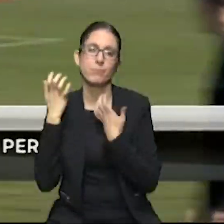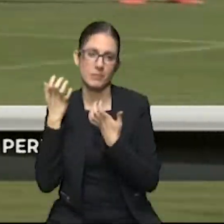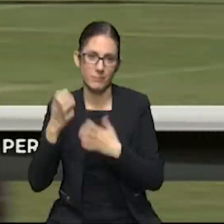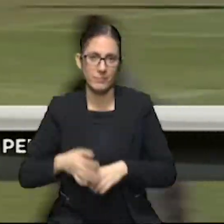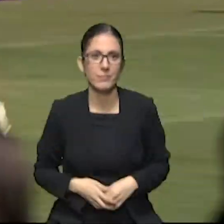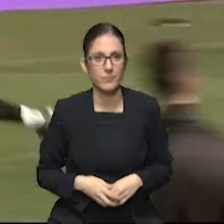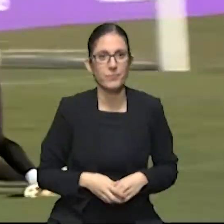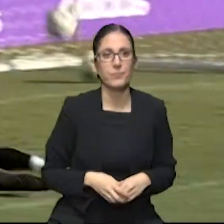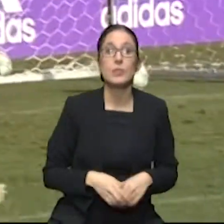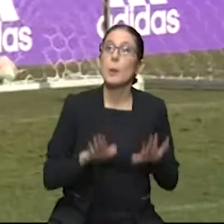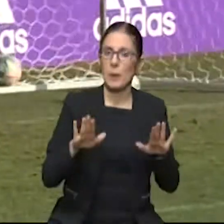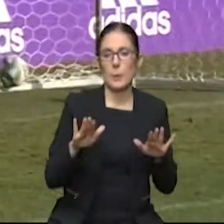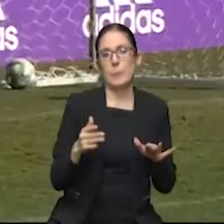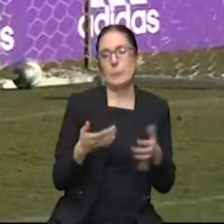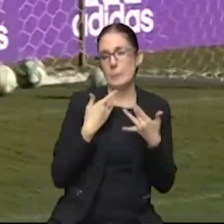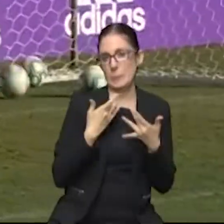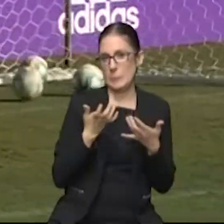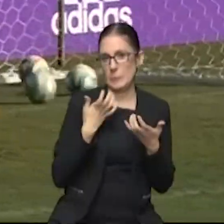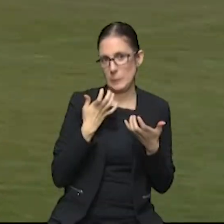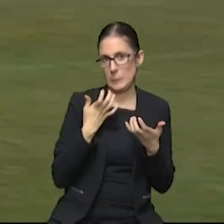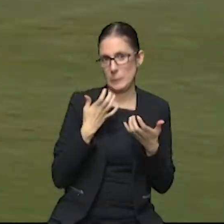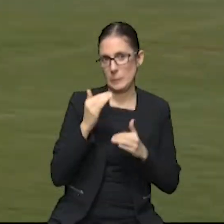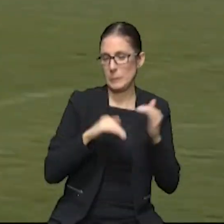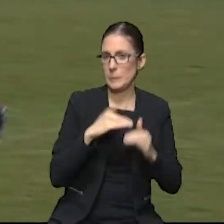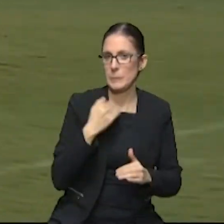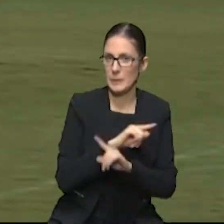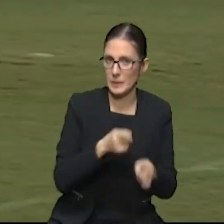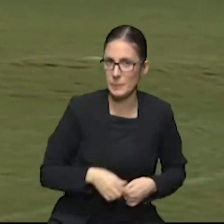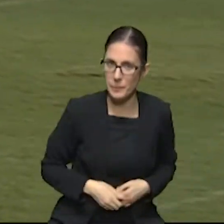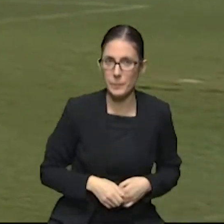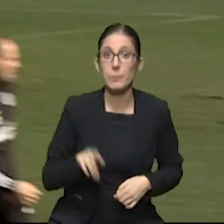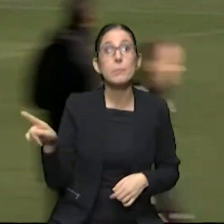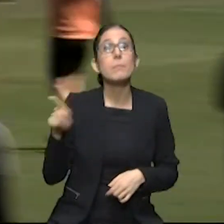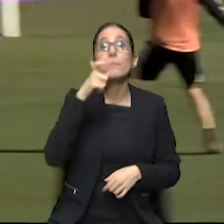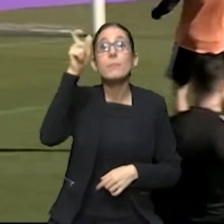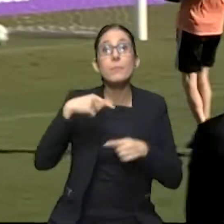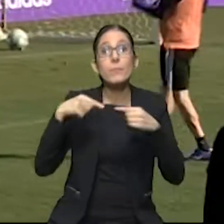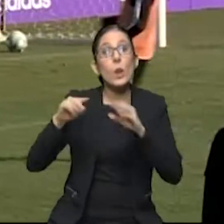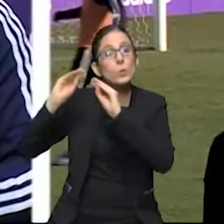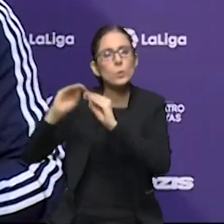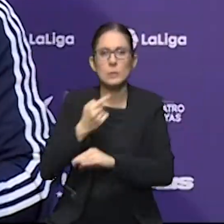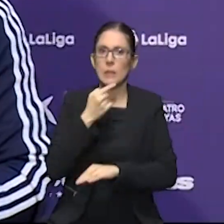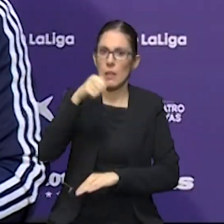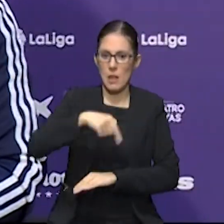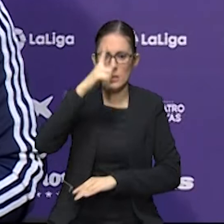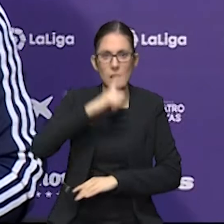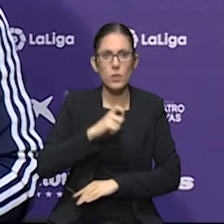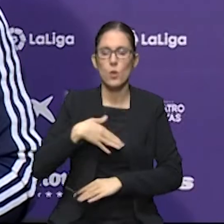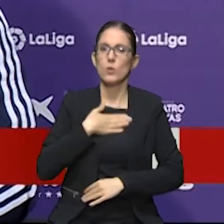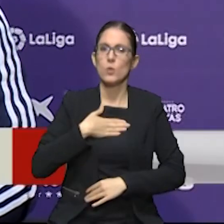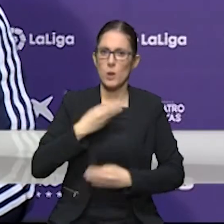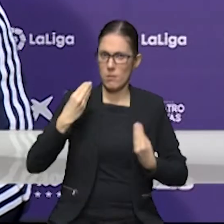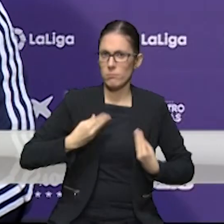en primera. El técnico visitante Sergio González destacaba la temporada de los rojillos. Yo creo que es un equipo que está